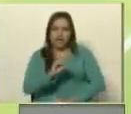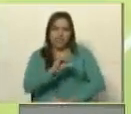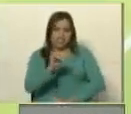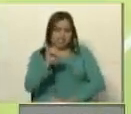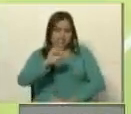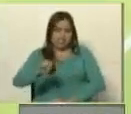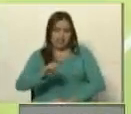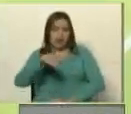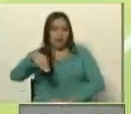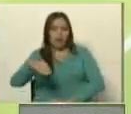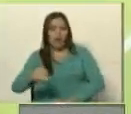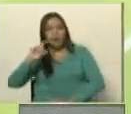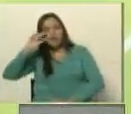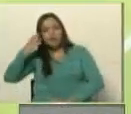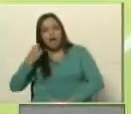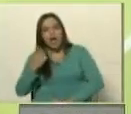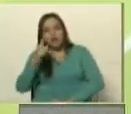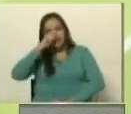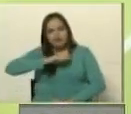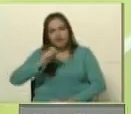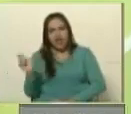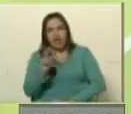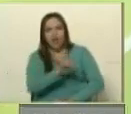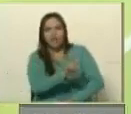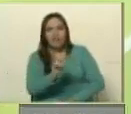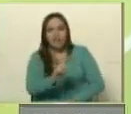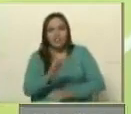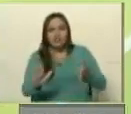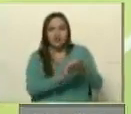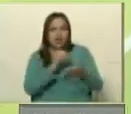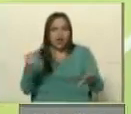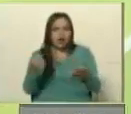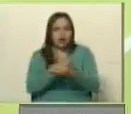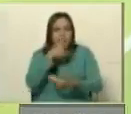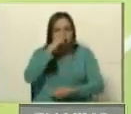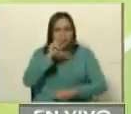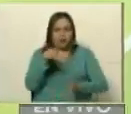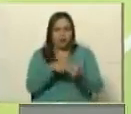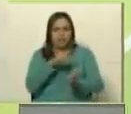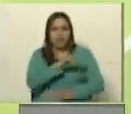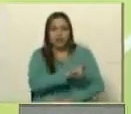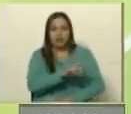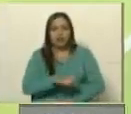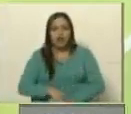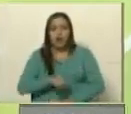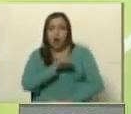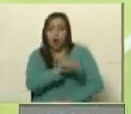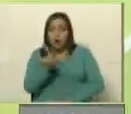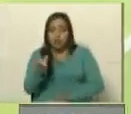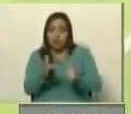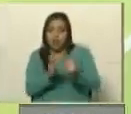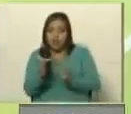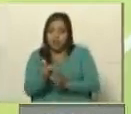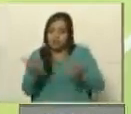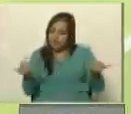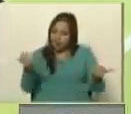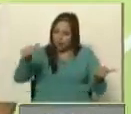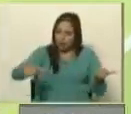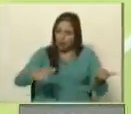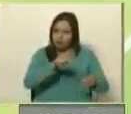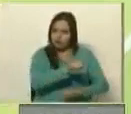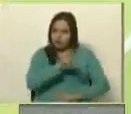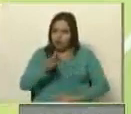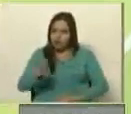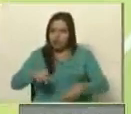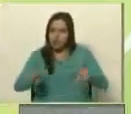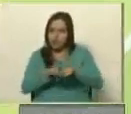20 años del golpe de Estado del año 2002. 11 de abril, ya un 12 de abril, como en este momento o a esta